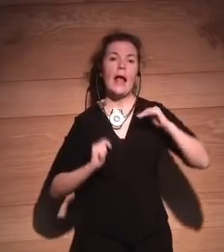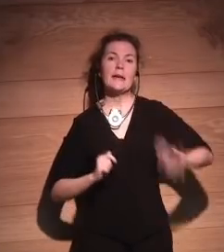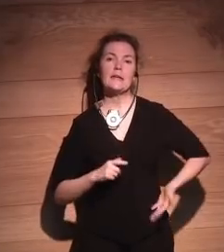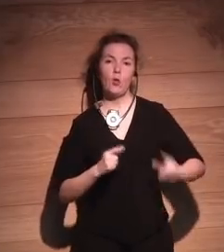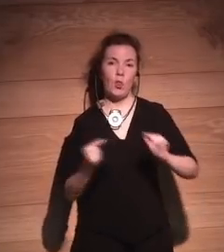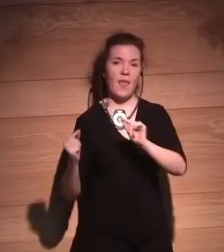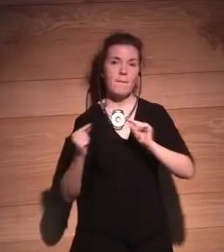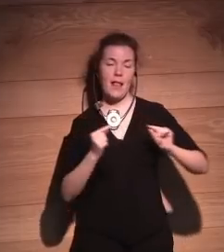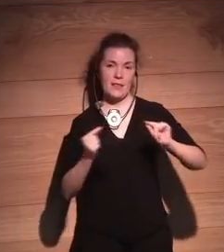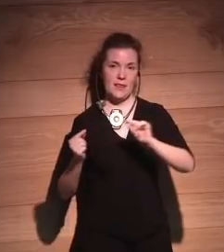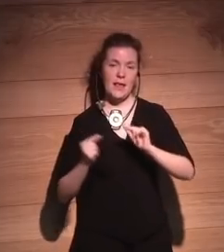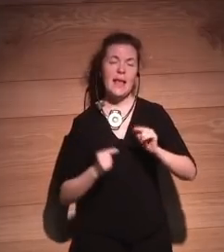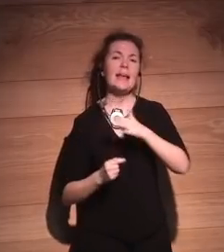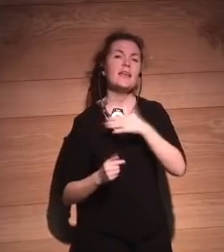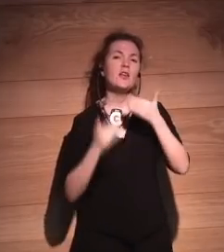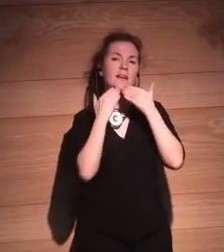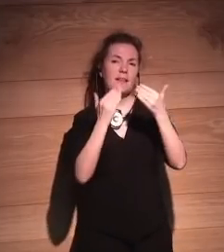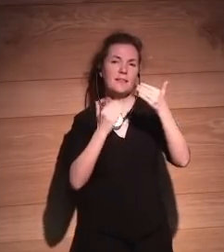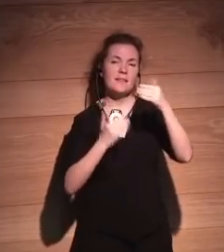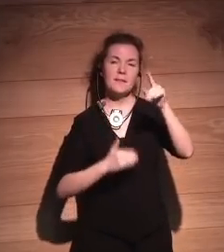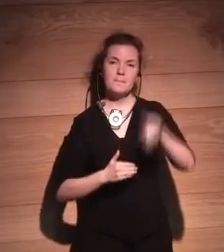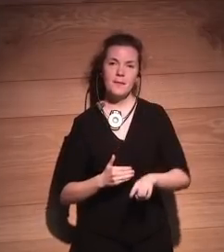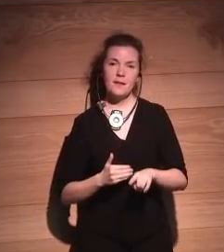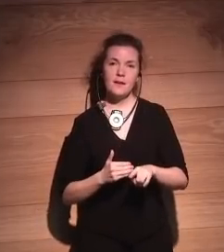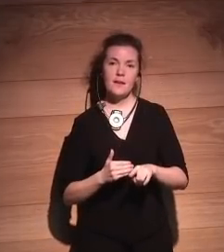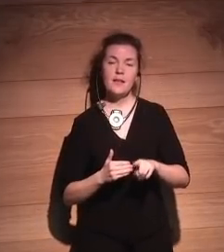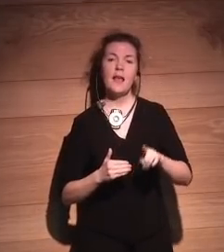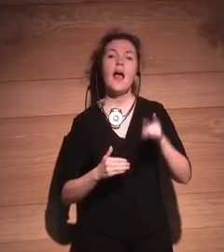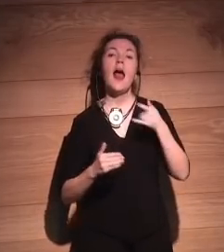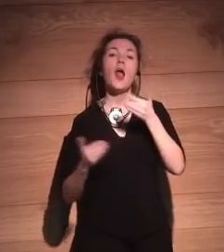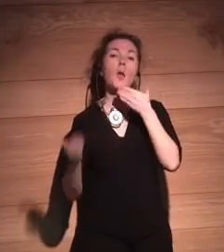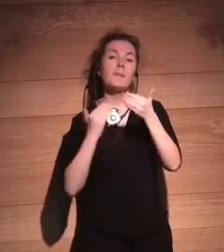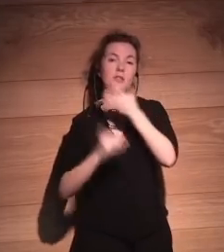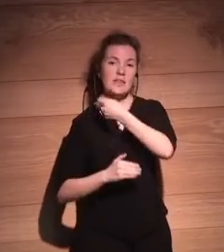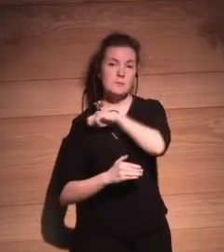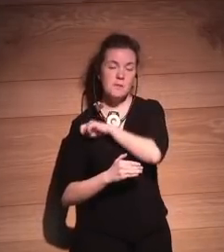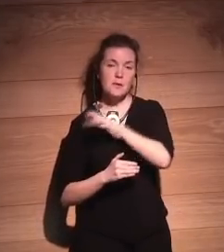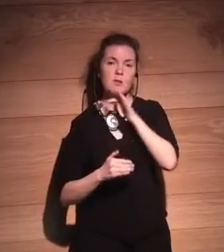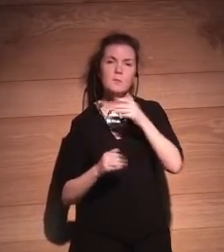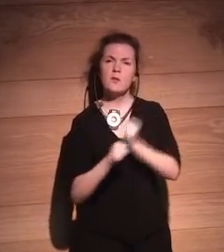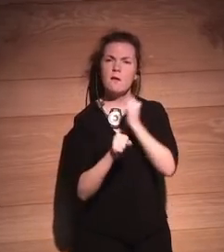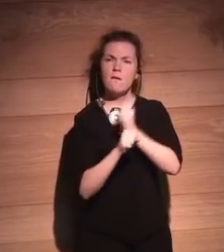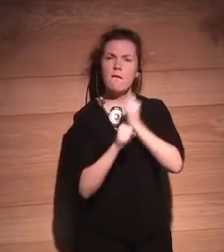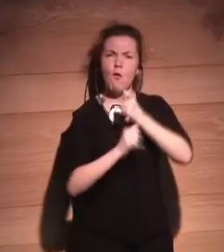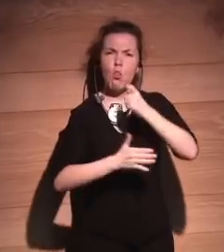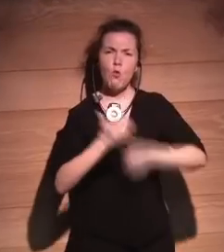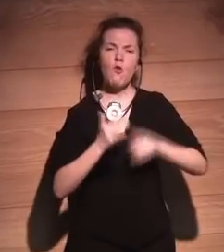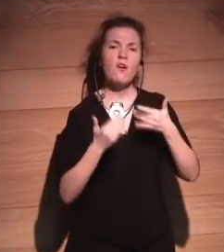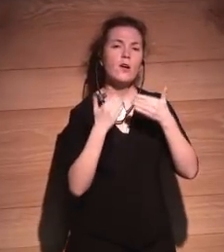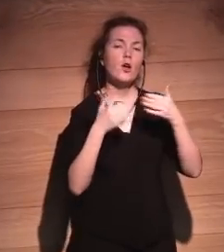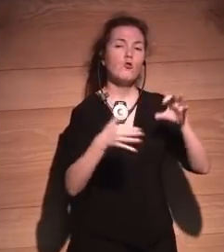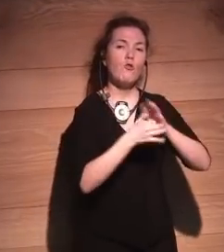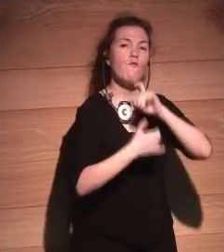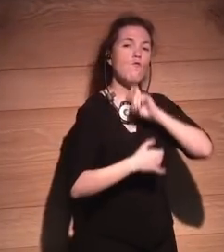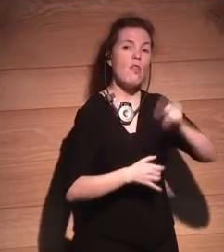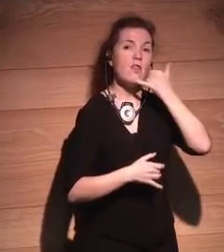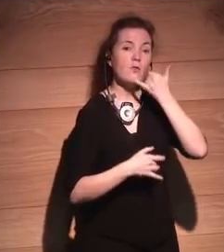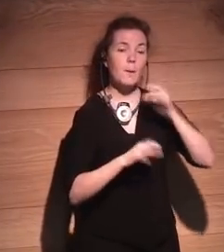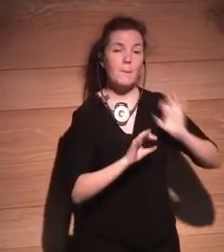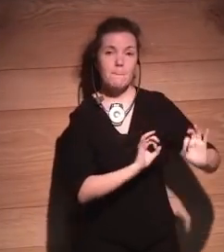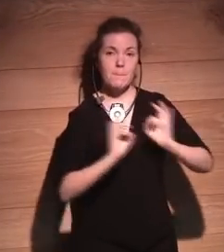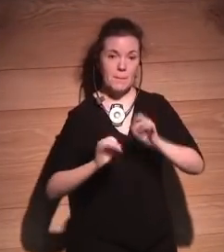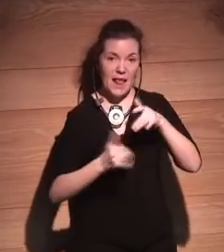debate. Quiero agradecer también a The Conversation España por trabajar tan duro con la Fundación Telefónica para organizar este evento,